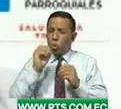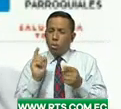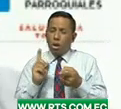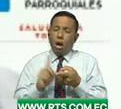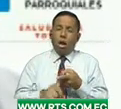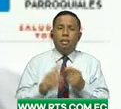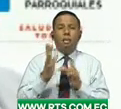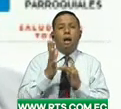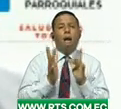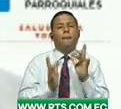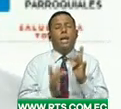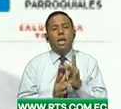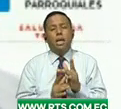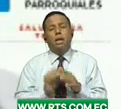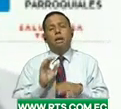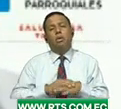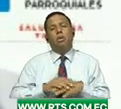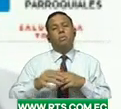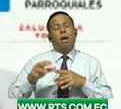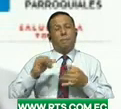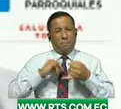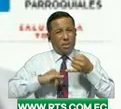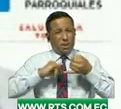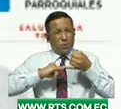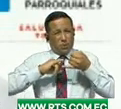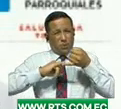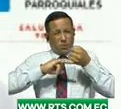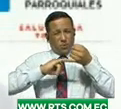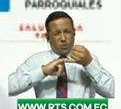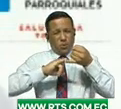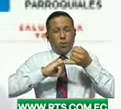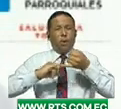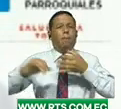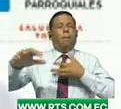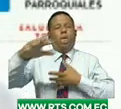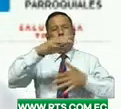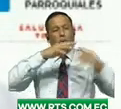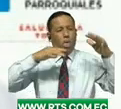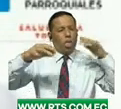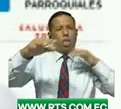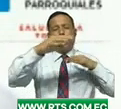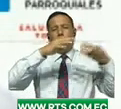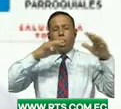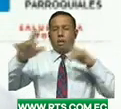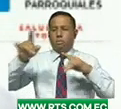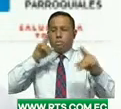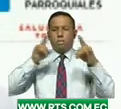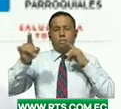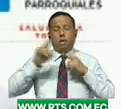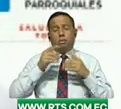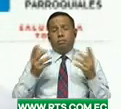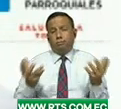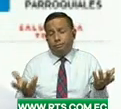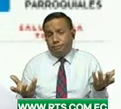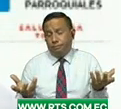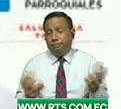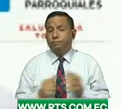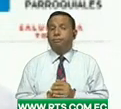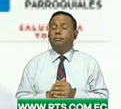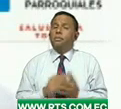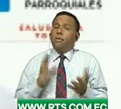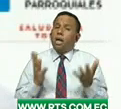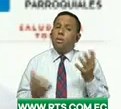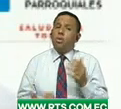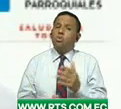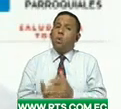mayo comienza a bajar es el comportamiento estacional probablemente endémico si no aparece en una nueva cepa o una